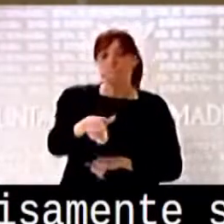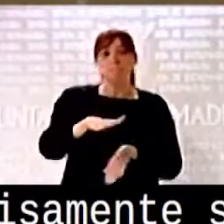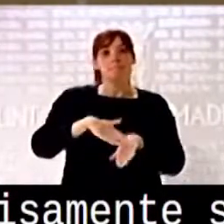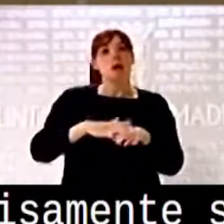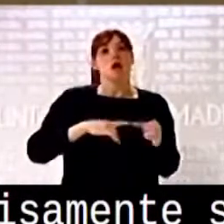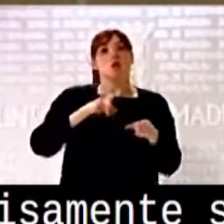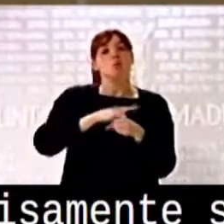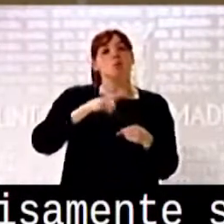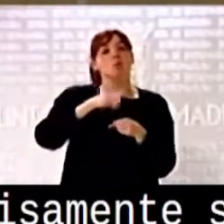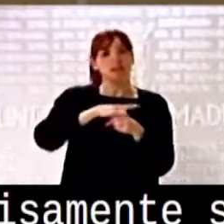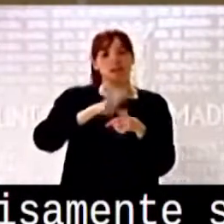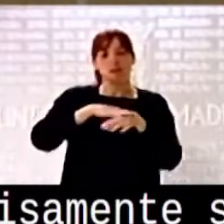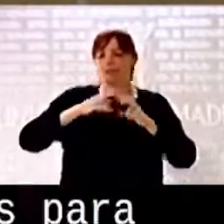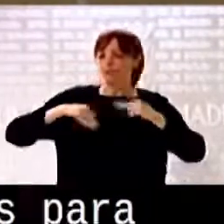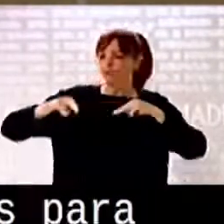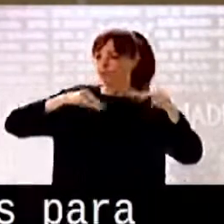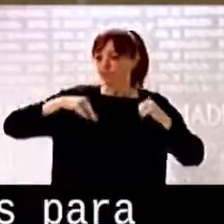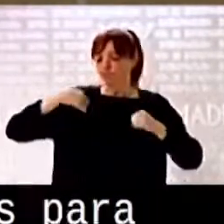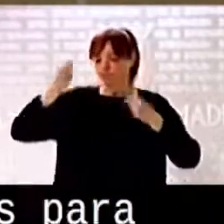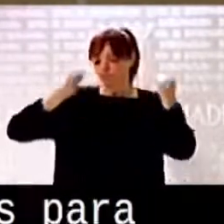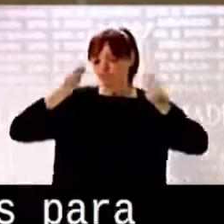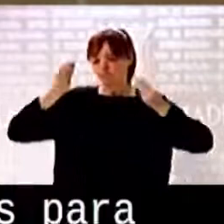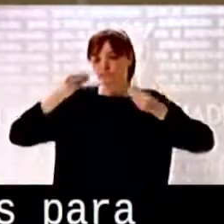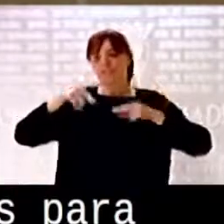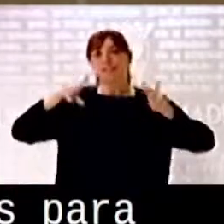el próximo lunes para abordar